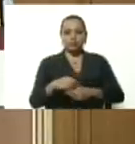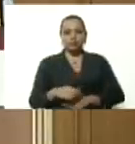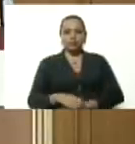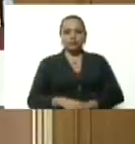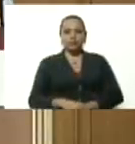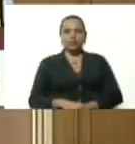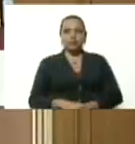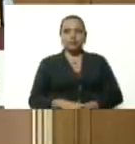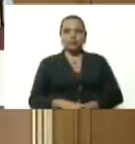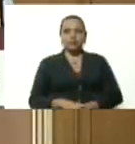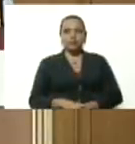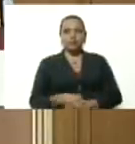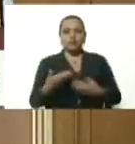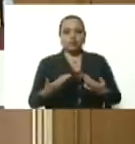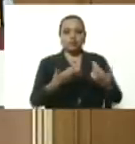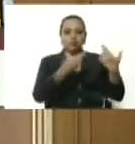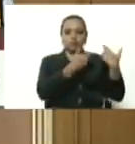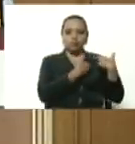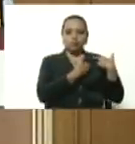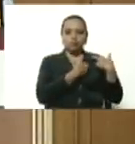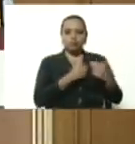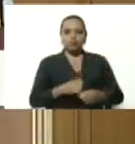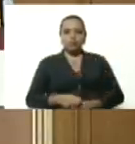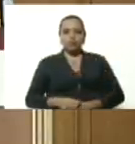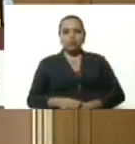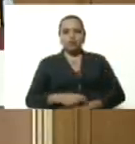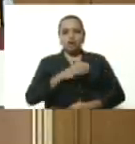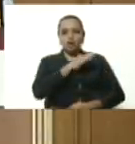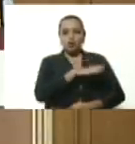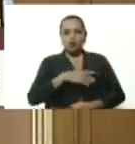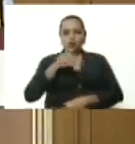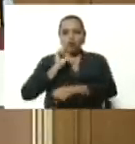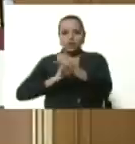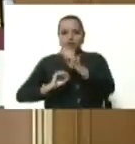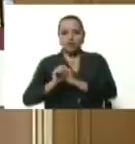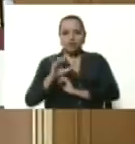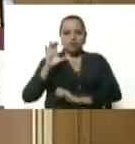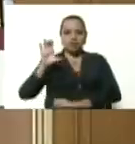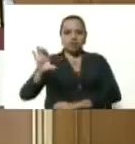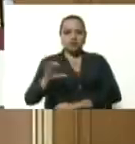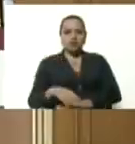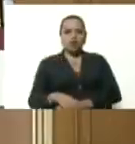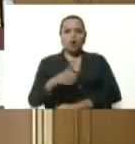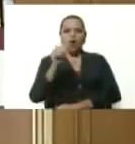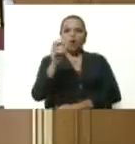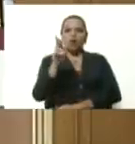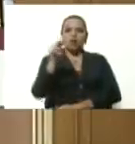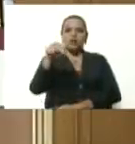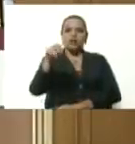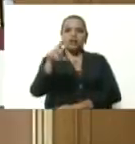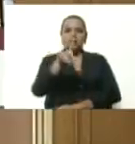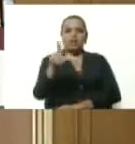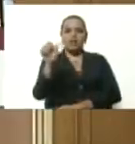al representante del Consejo de Defensa de la Nación, Ornelas.